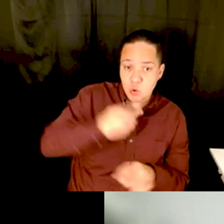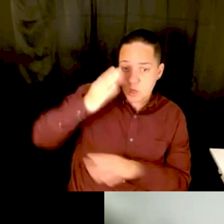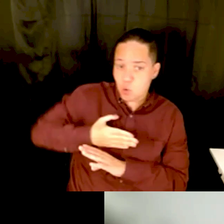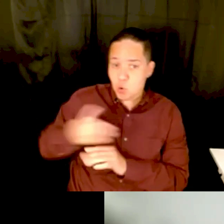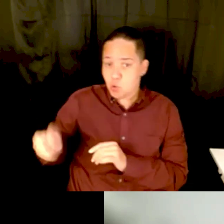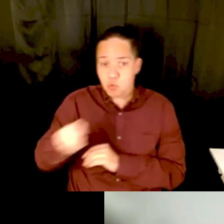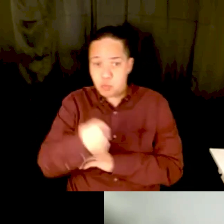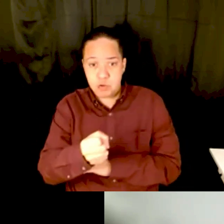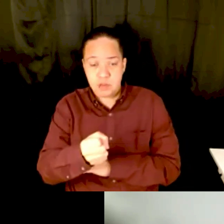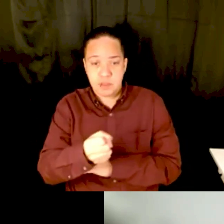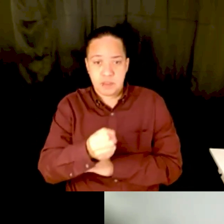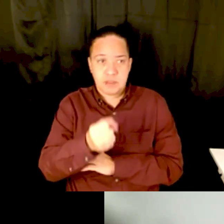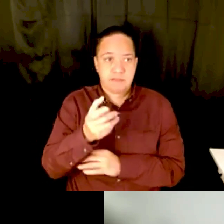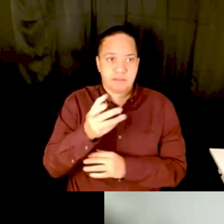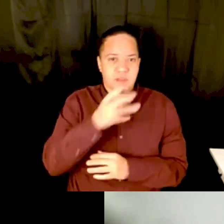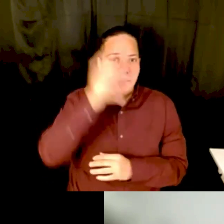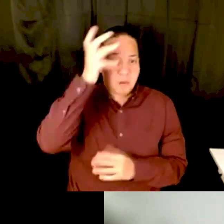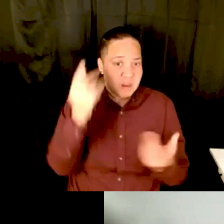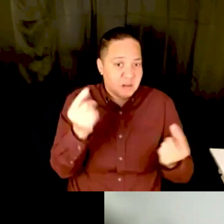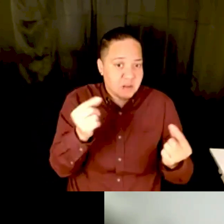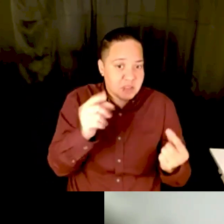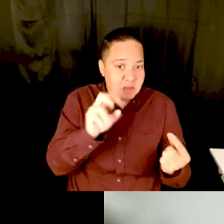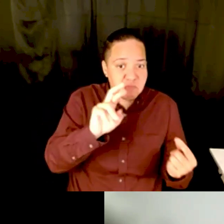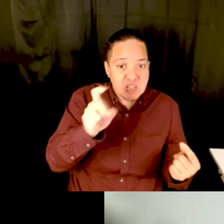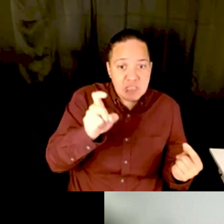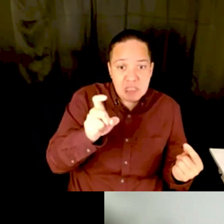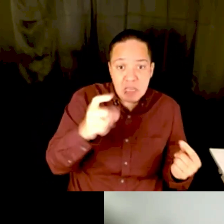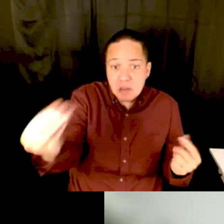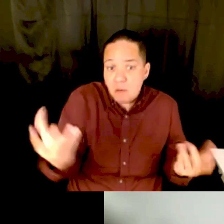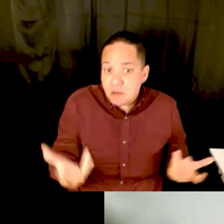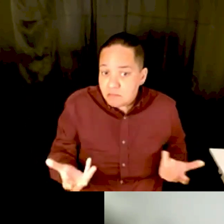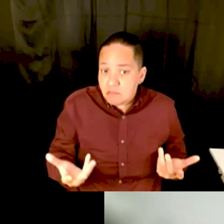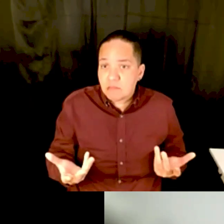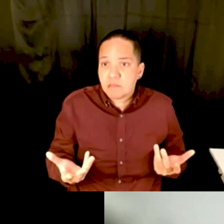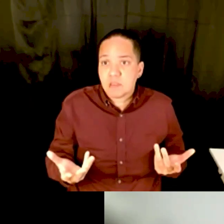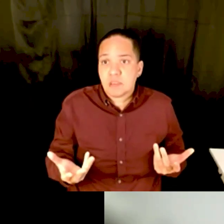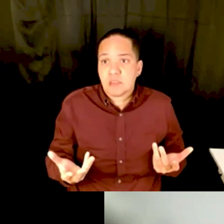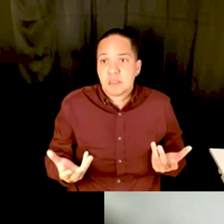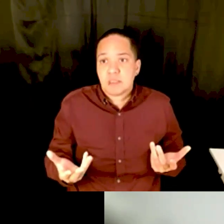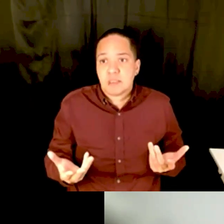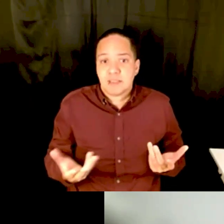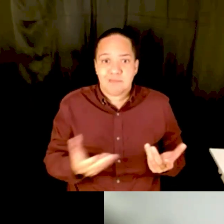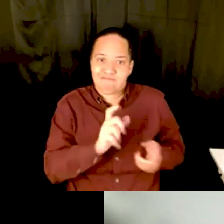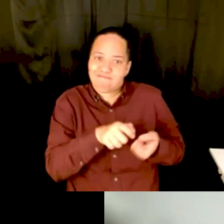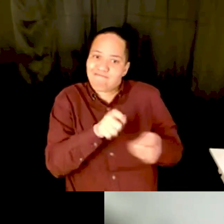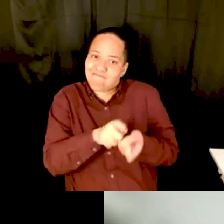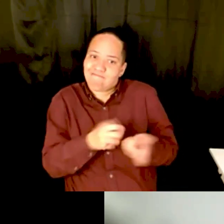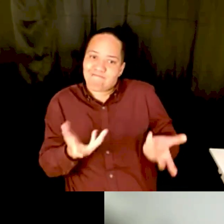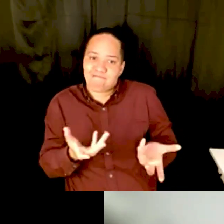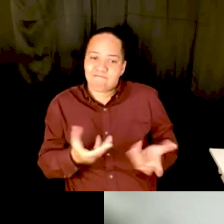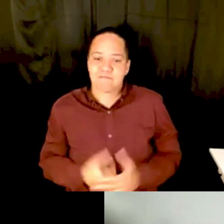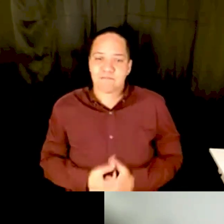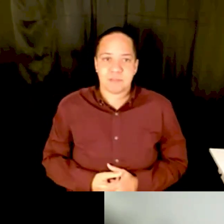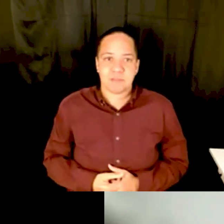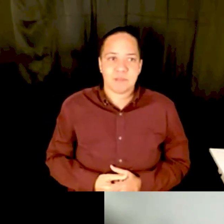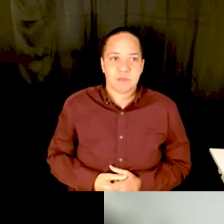Y el papá que va a buscar una receta y se va. No Bueno, me especifican. pues